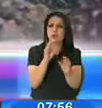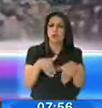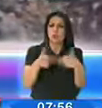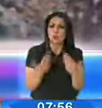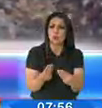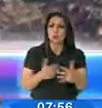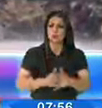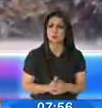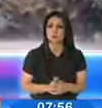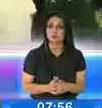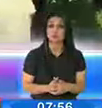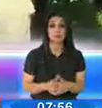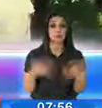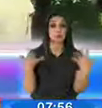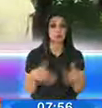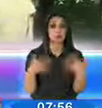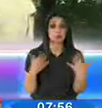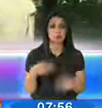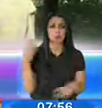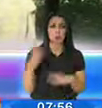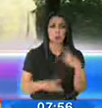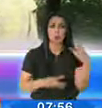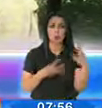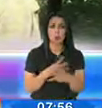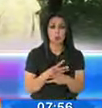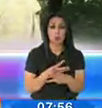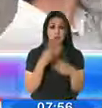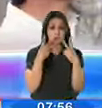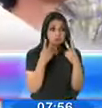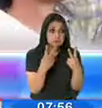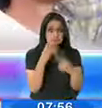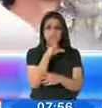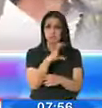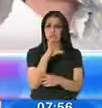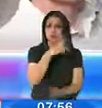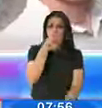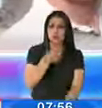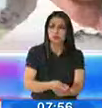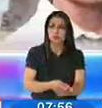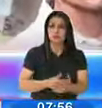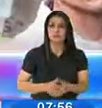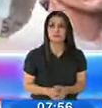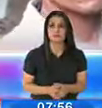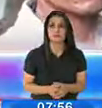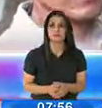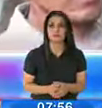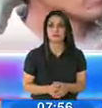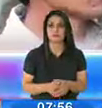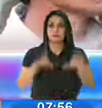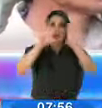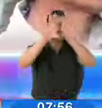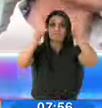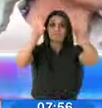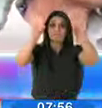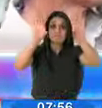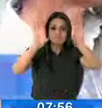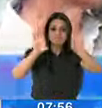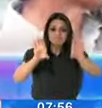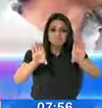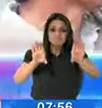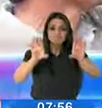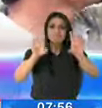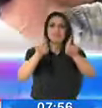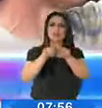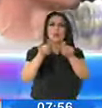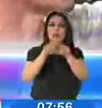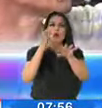La misma que es buscada y apetecida por propios y extraños. Retirar esto. Esta caja que es la cámara